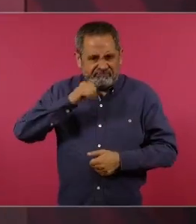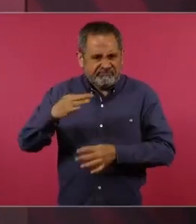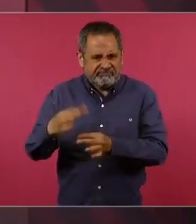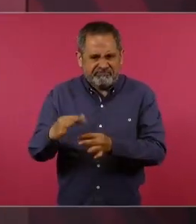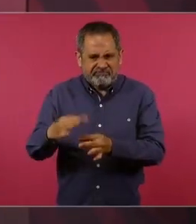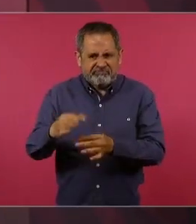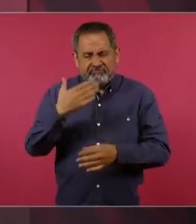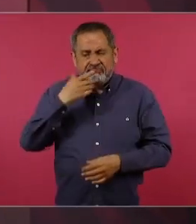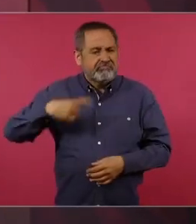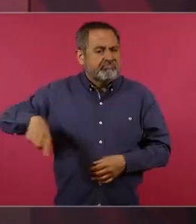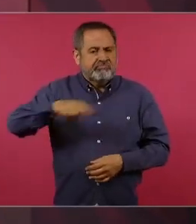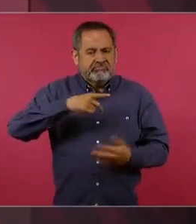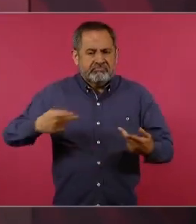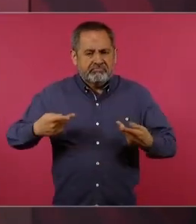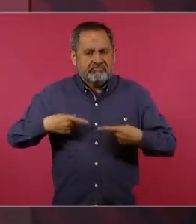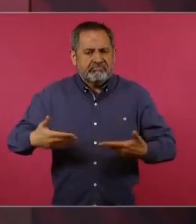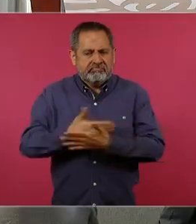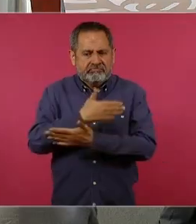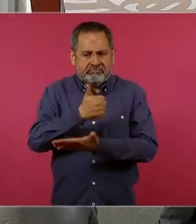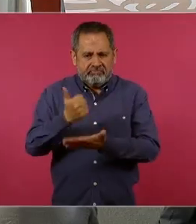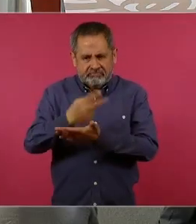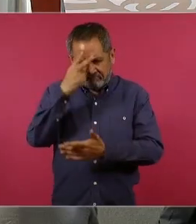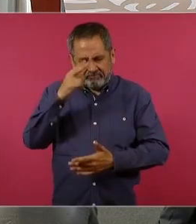los capitalinos.